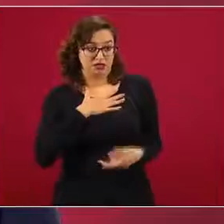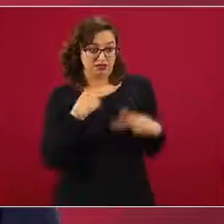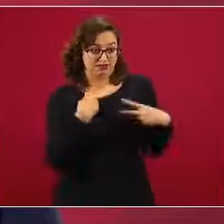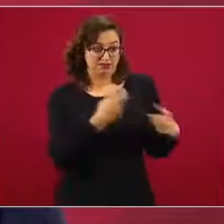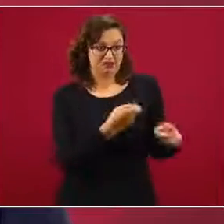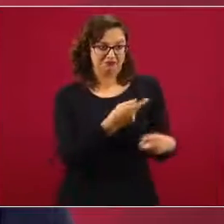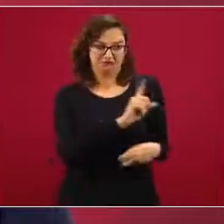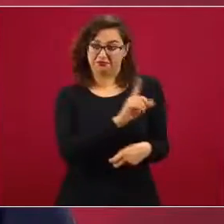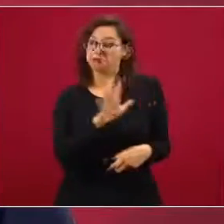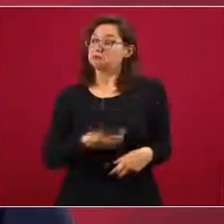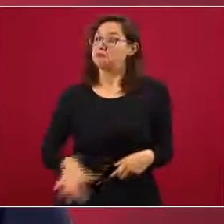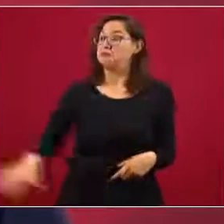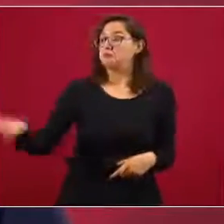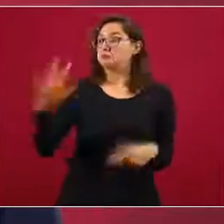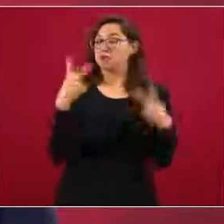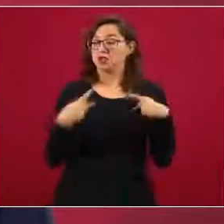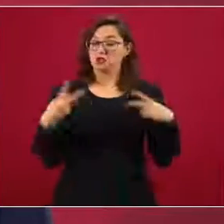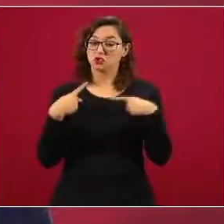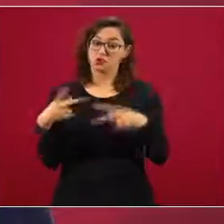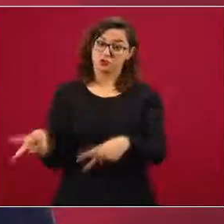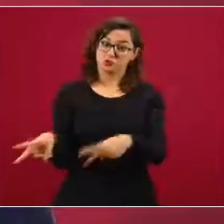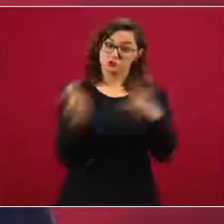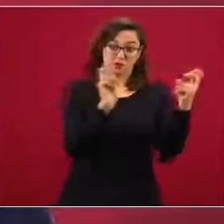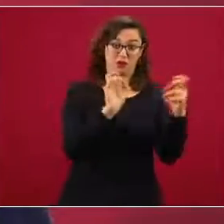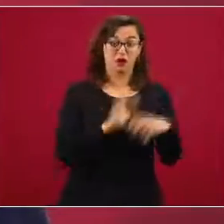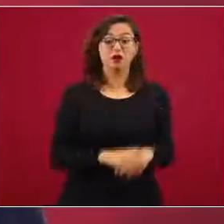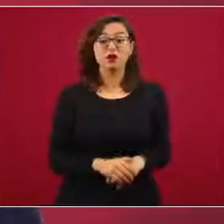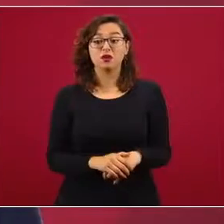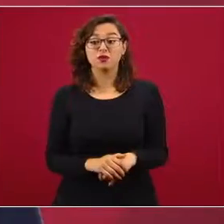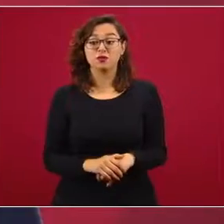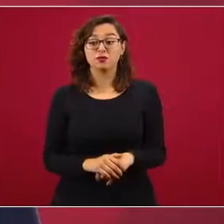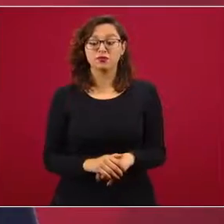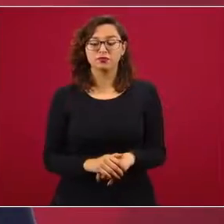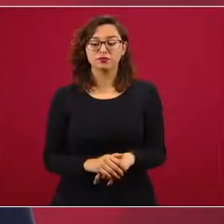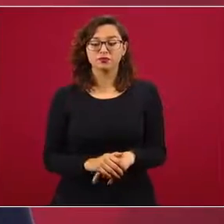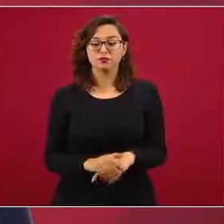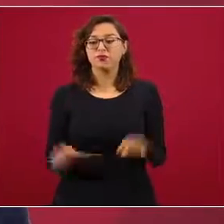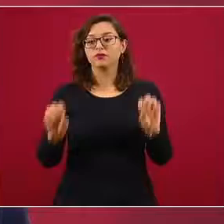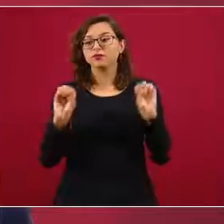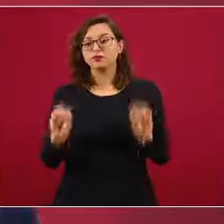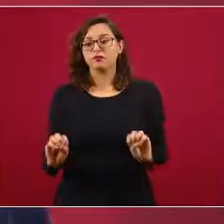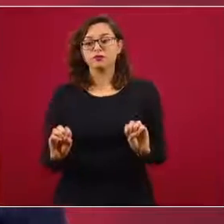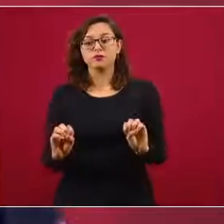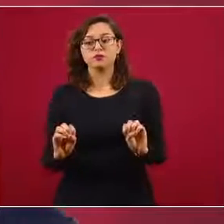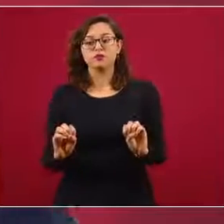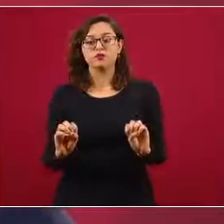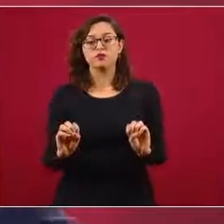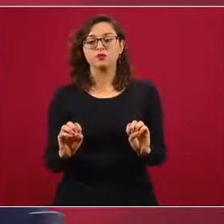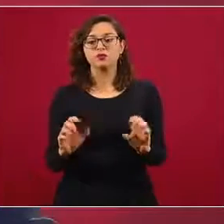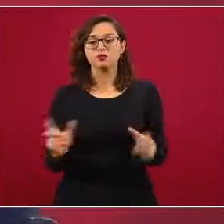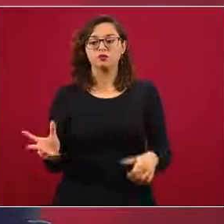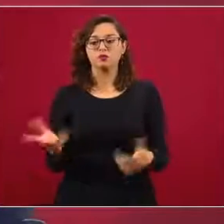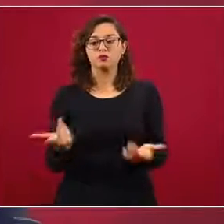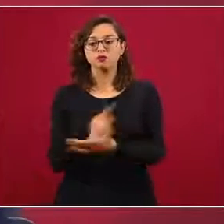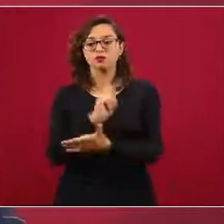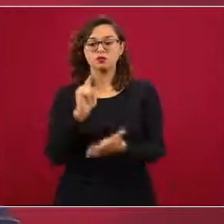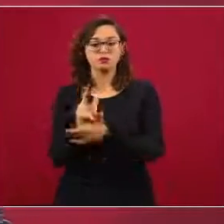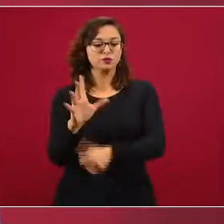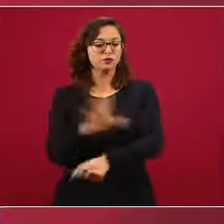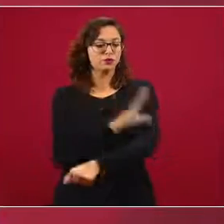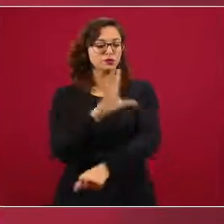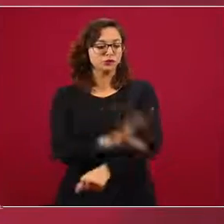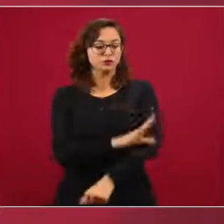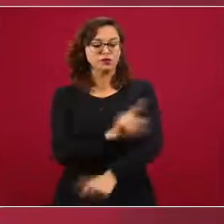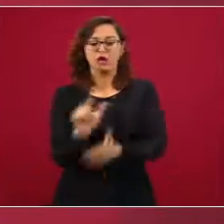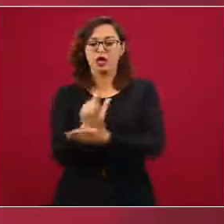que hayan impuesto las reformas estas energéticas,